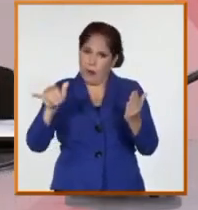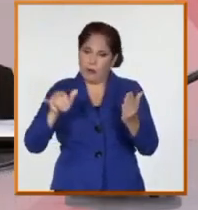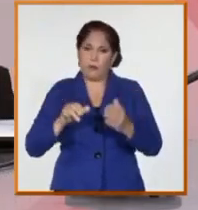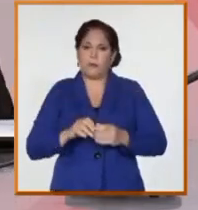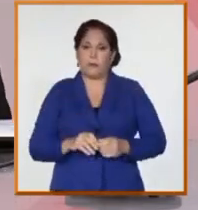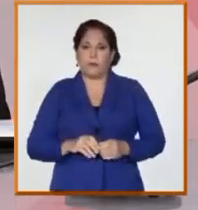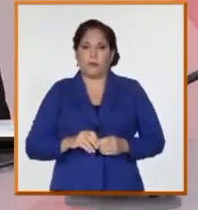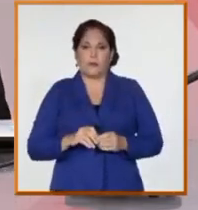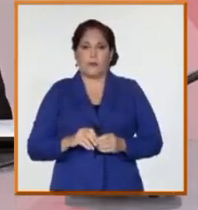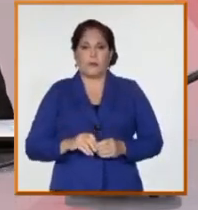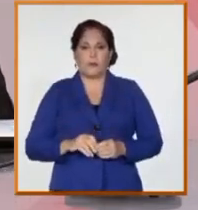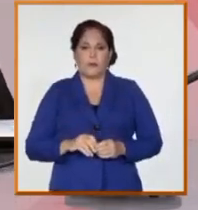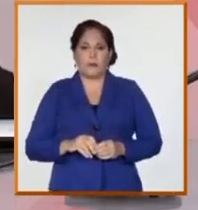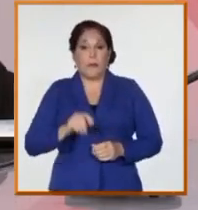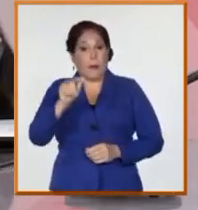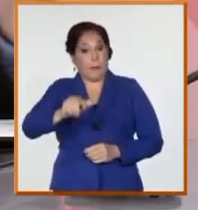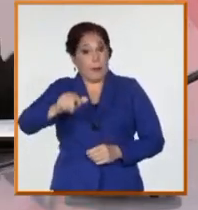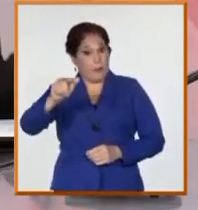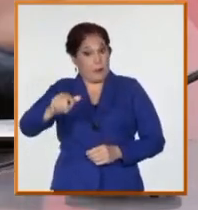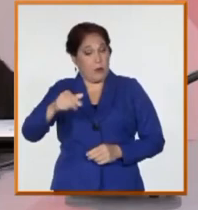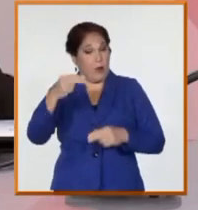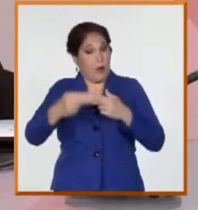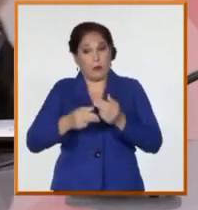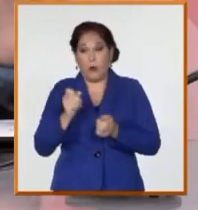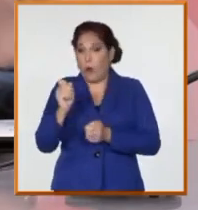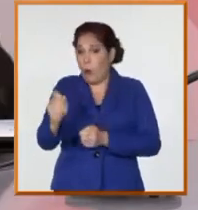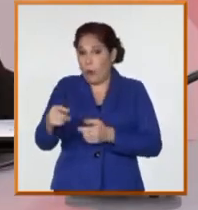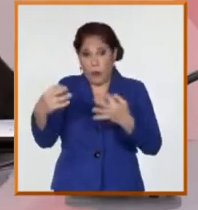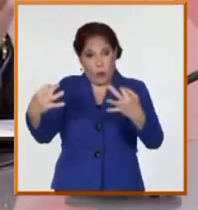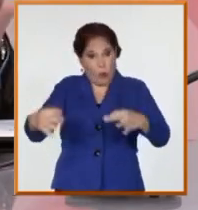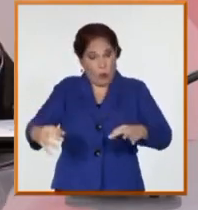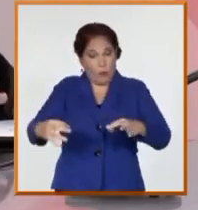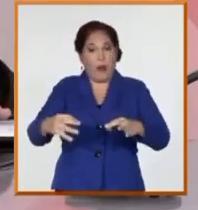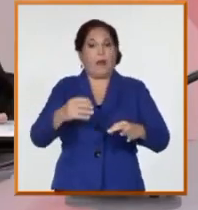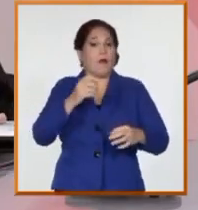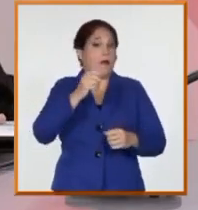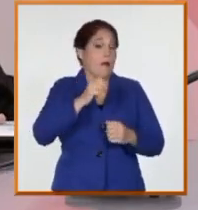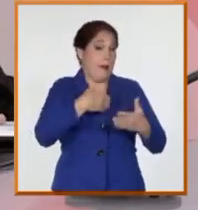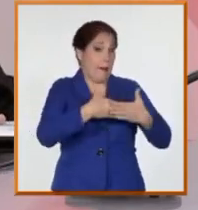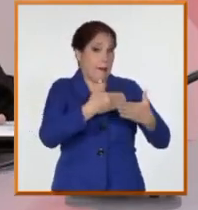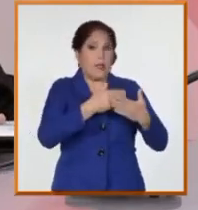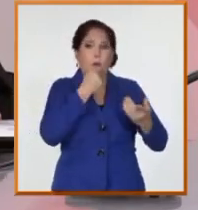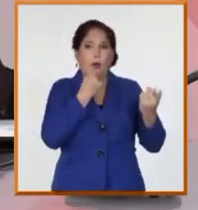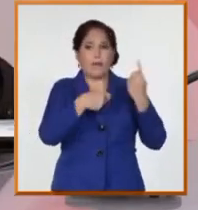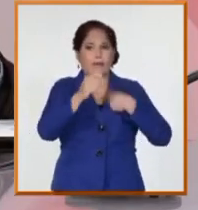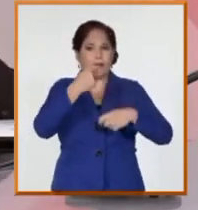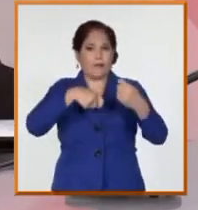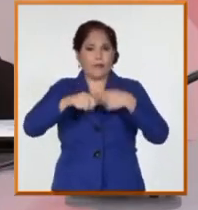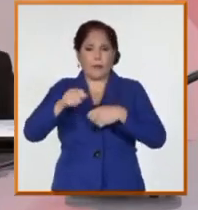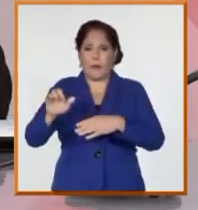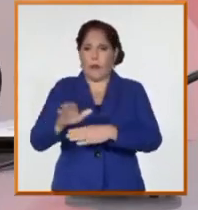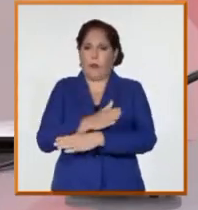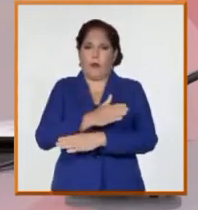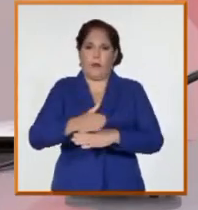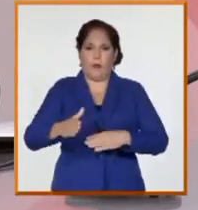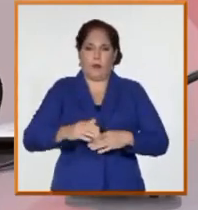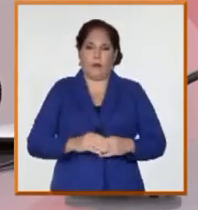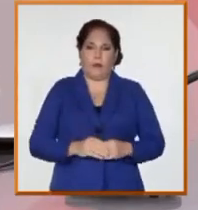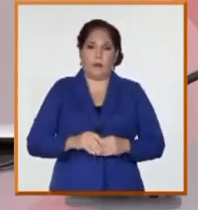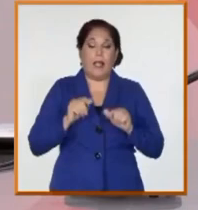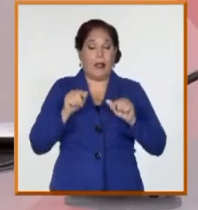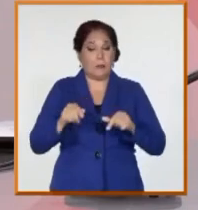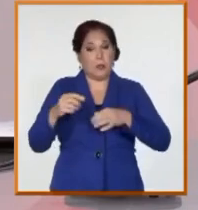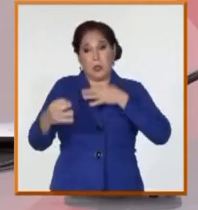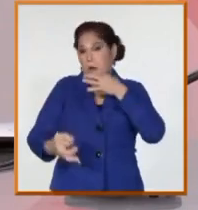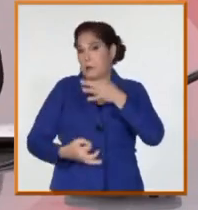importante y el cliente puede hacer su compra y la unidad también puede hacer su gente Josué es importante y hay por supuesto como